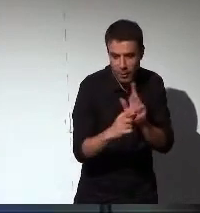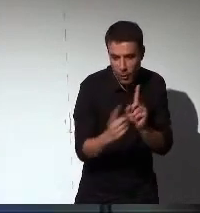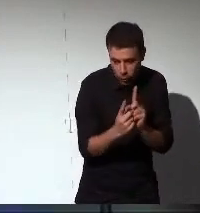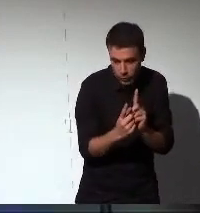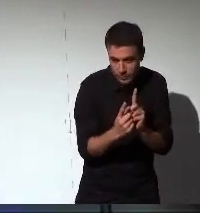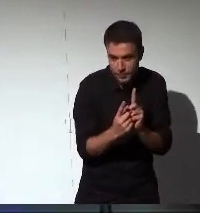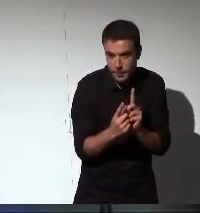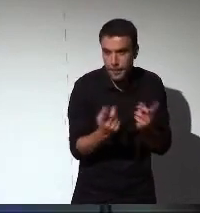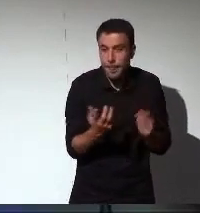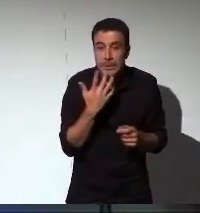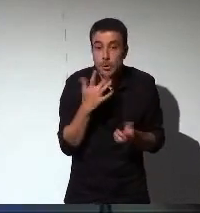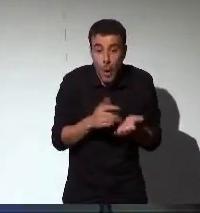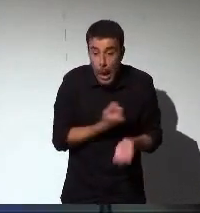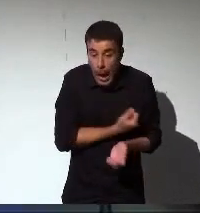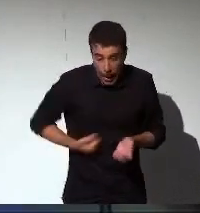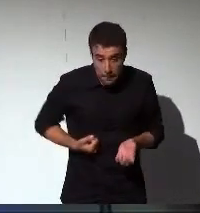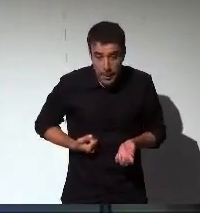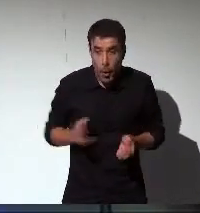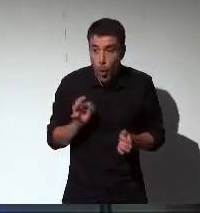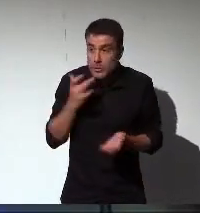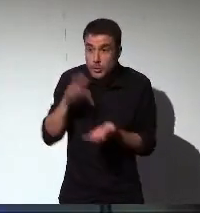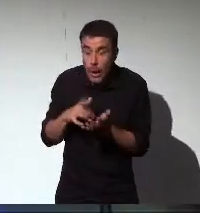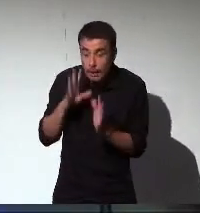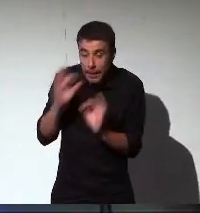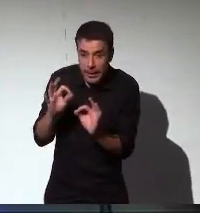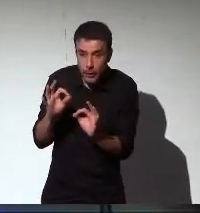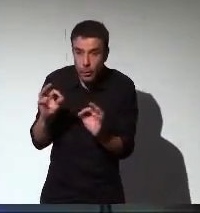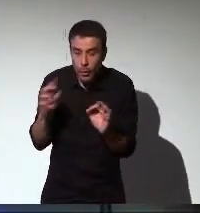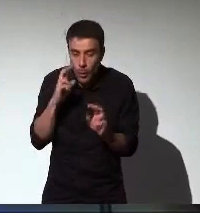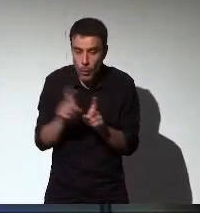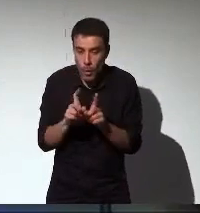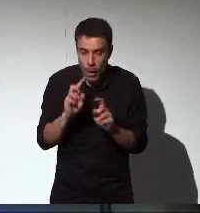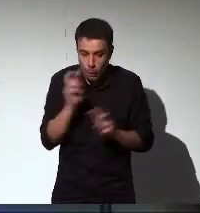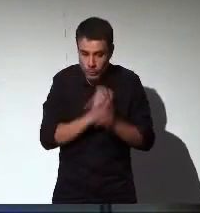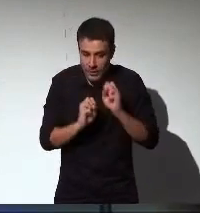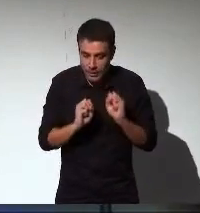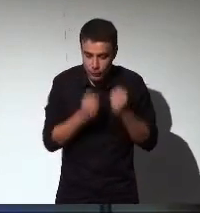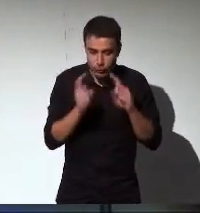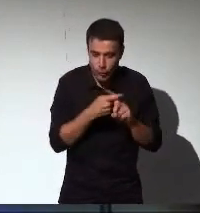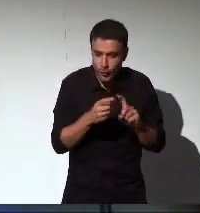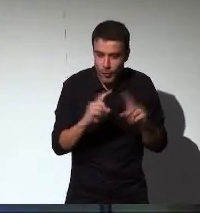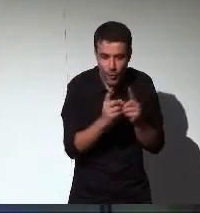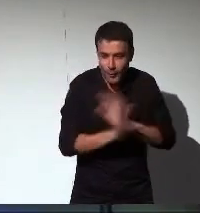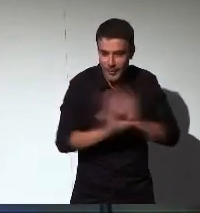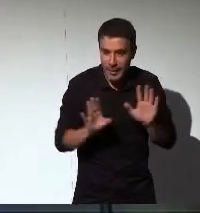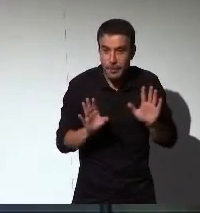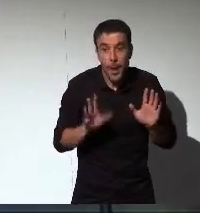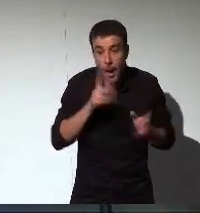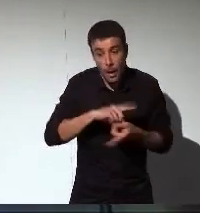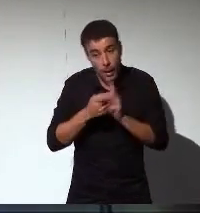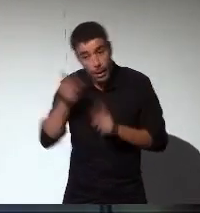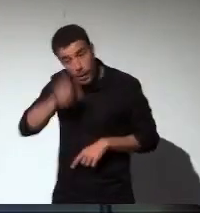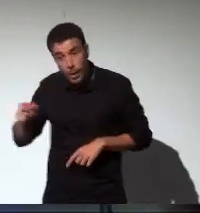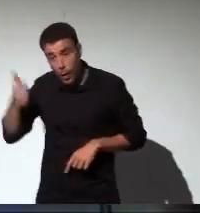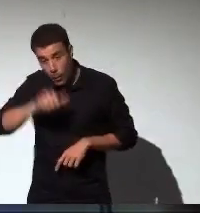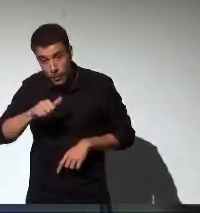el instante. Si tiene hambre, una situación de peligro, poder salvar esos obstáculos. Y el hombre,